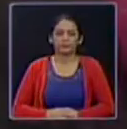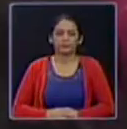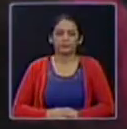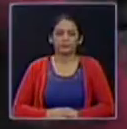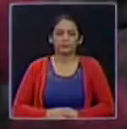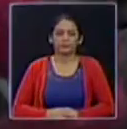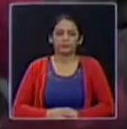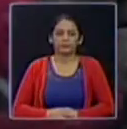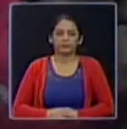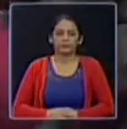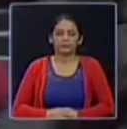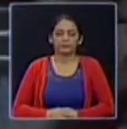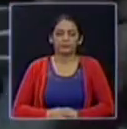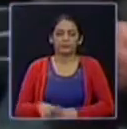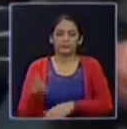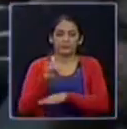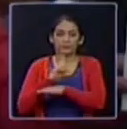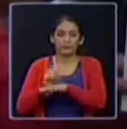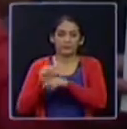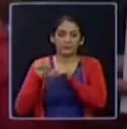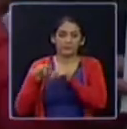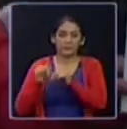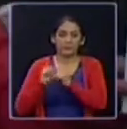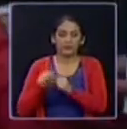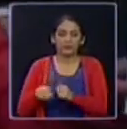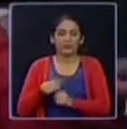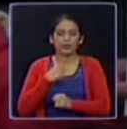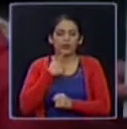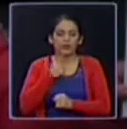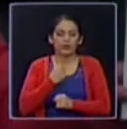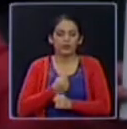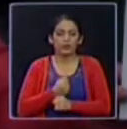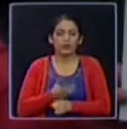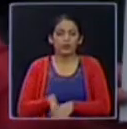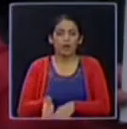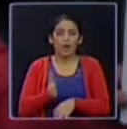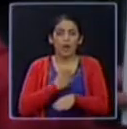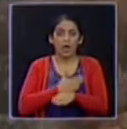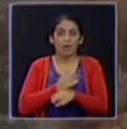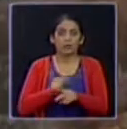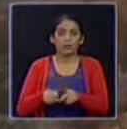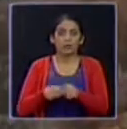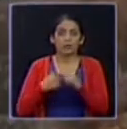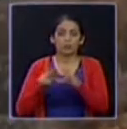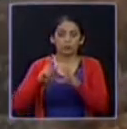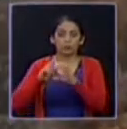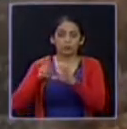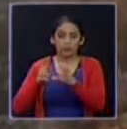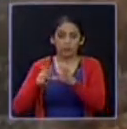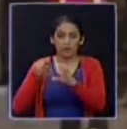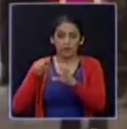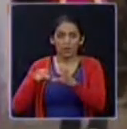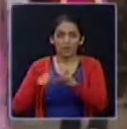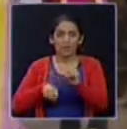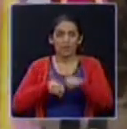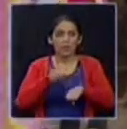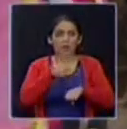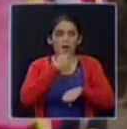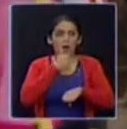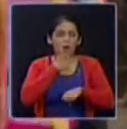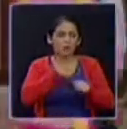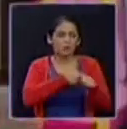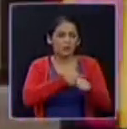Pérez Huartambel, dirigente de la Ecuarunari, sostiene que habría especulación en las minas y afectaciones a las fuentes de agua cercanas a